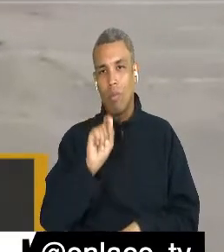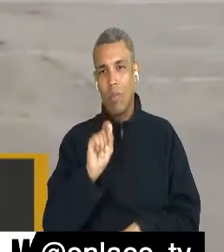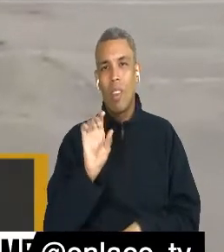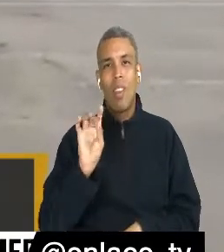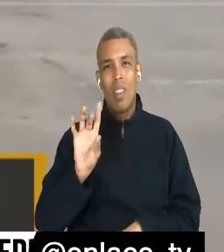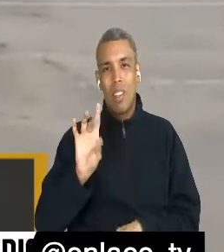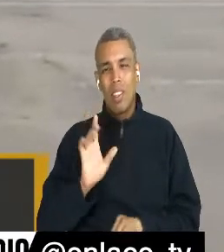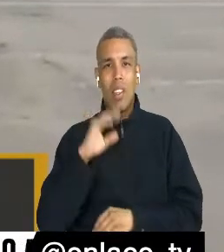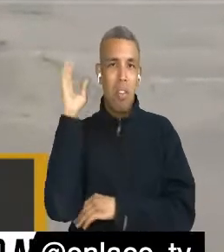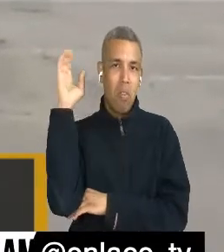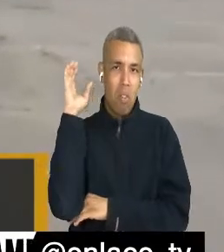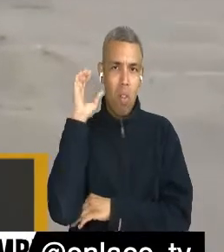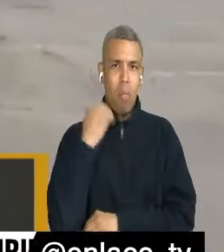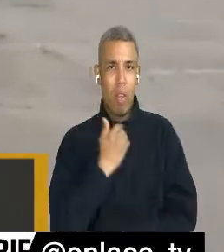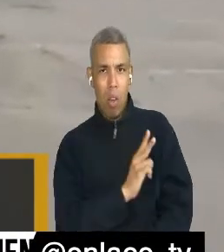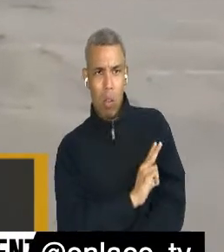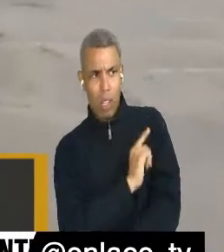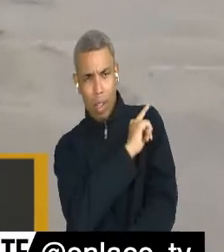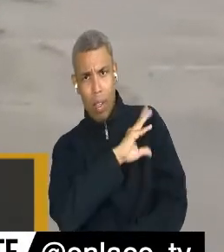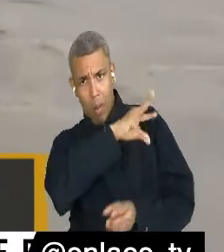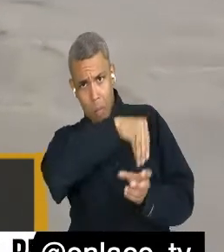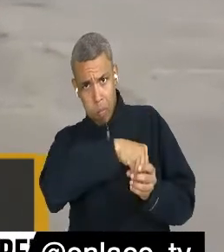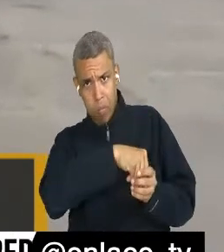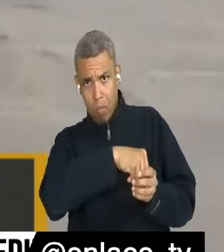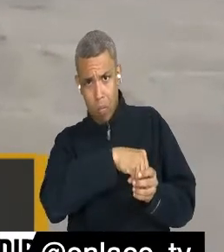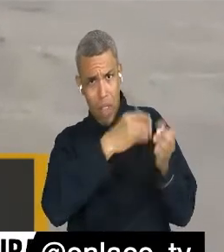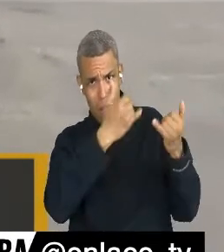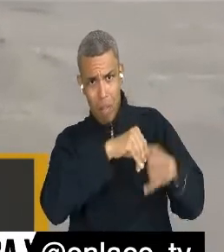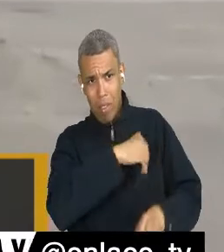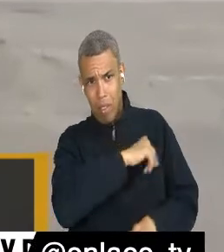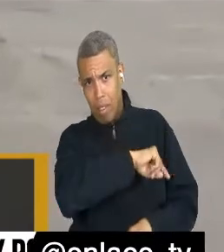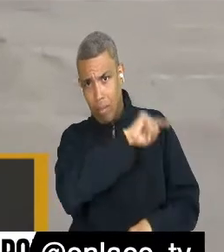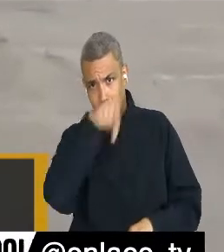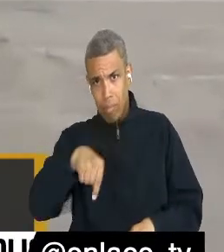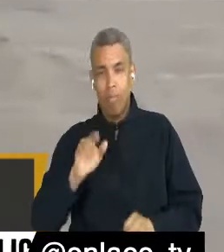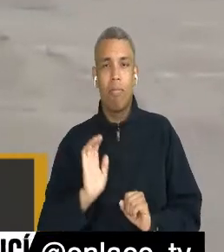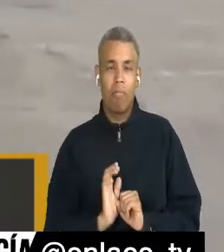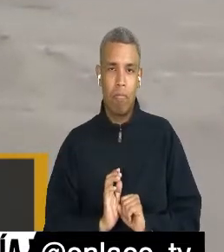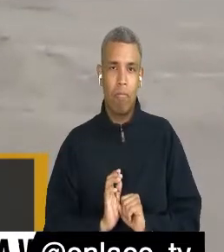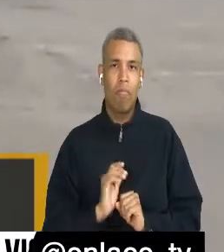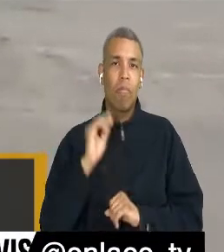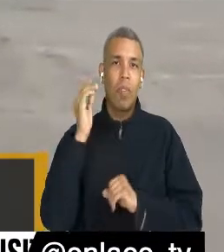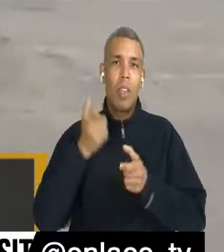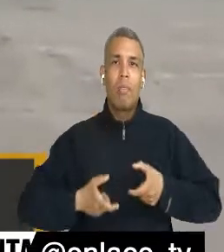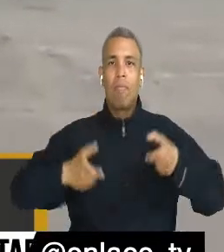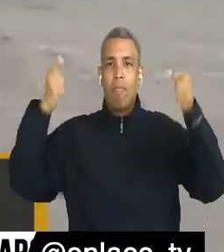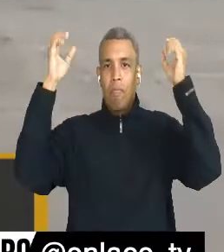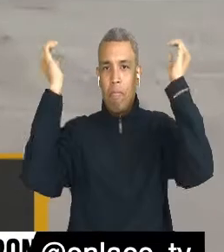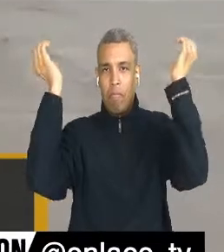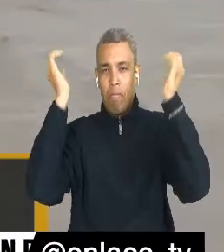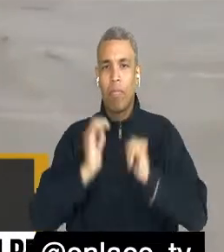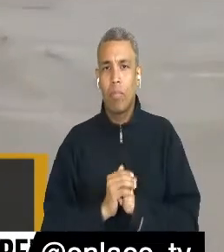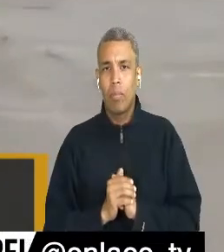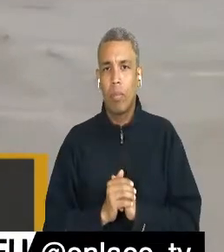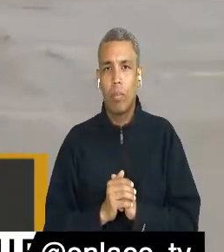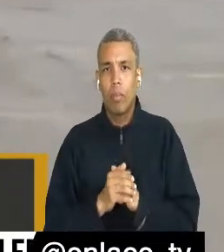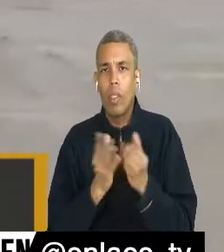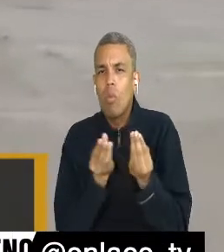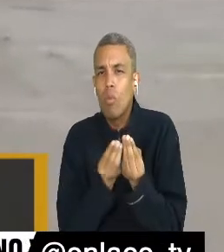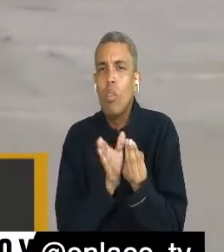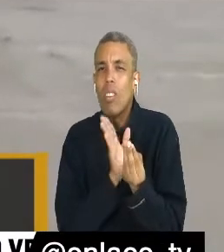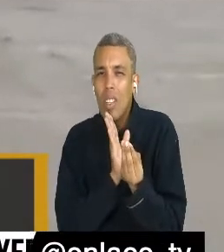equipo colombiano del Hotel de Concentración al norte de Barranquilla y se dirige a este escenario deportivo. Aún de la nómina no se